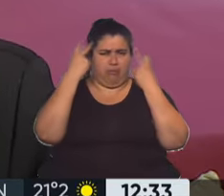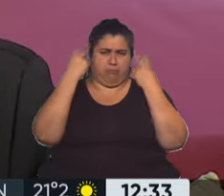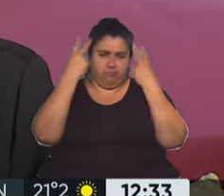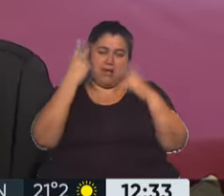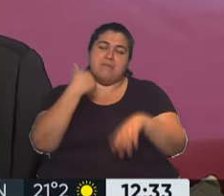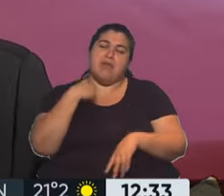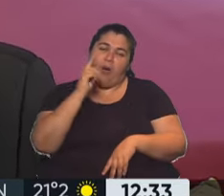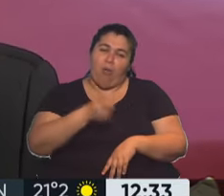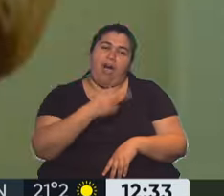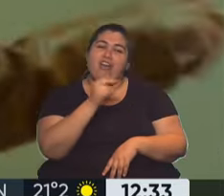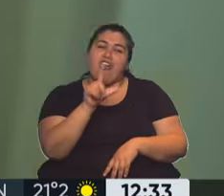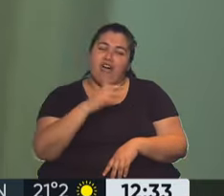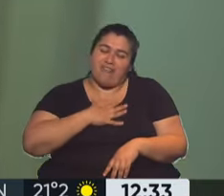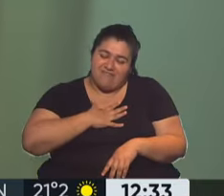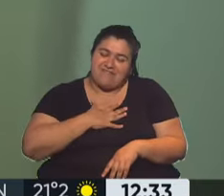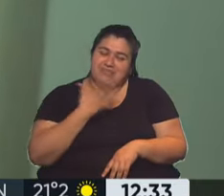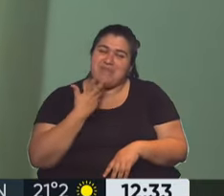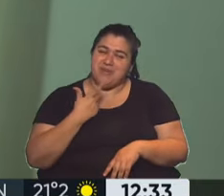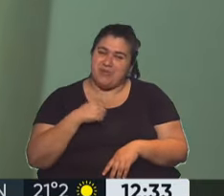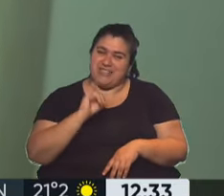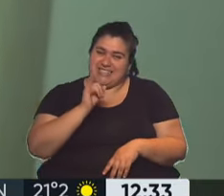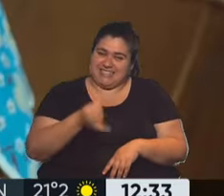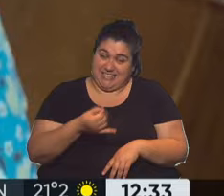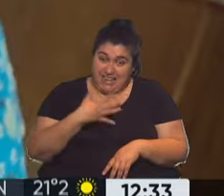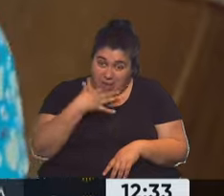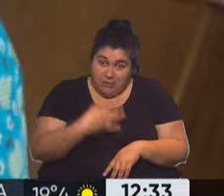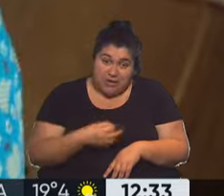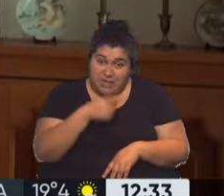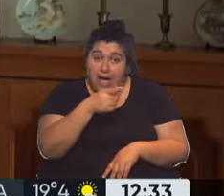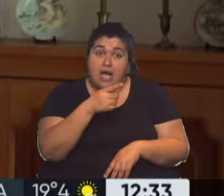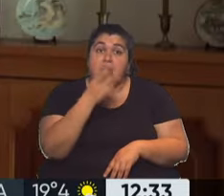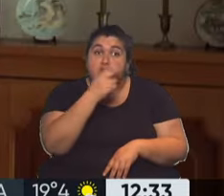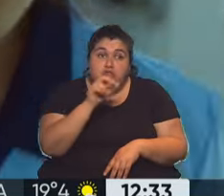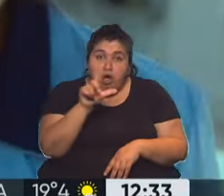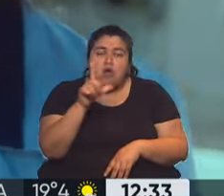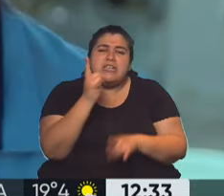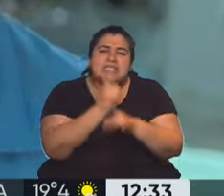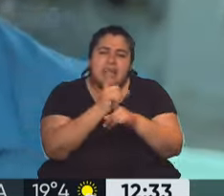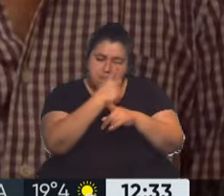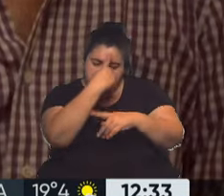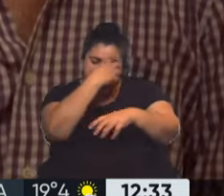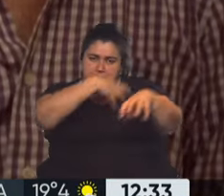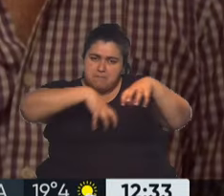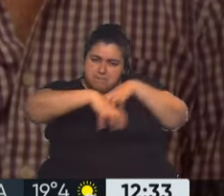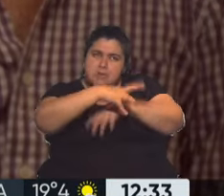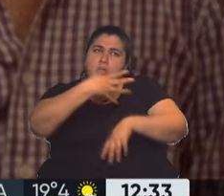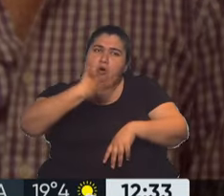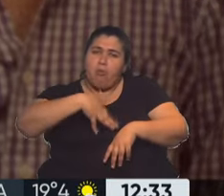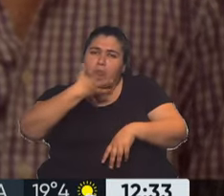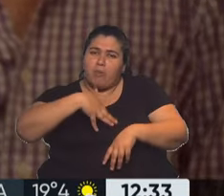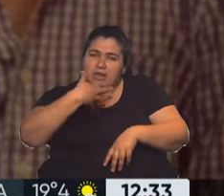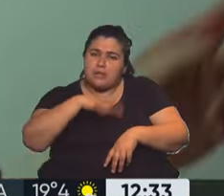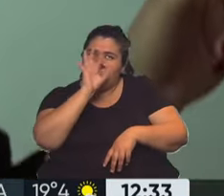quiero mucho y la verdad que abordar un personaje siempre es comprender, ¿no?, al personaje. Nunca